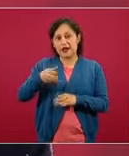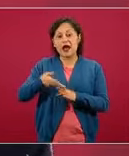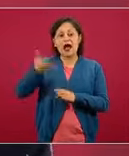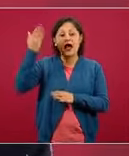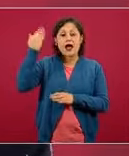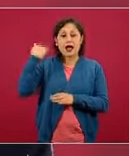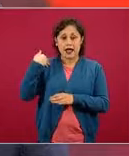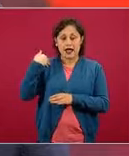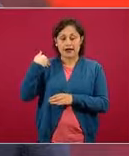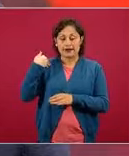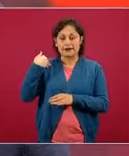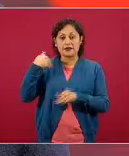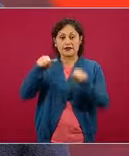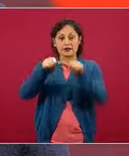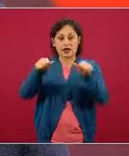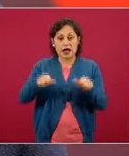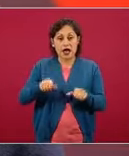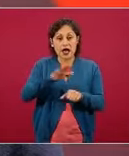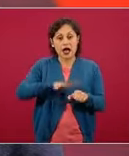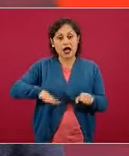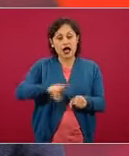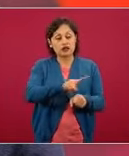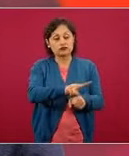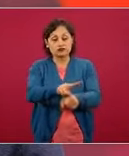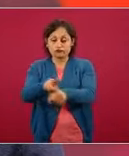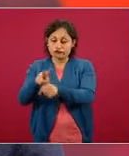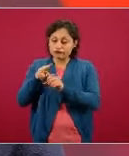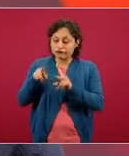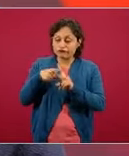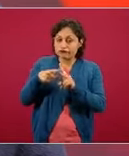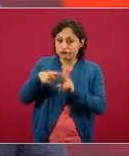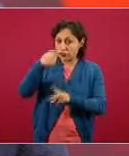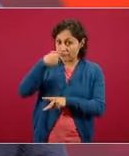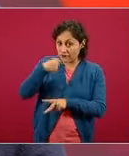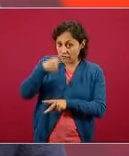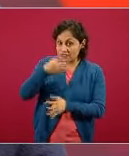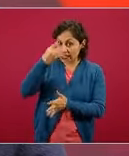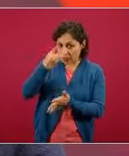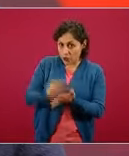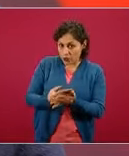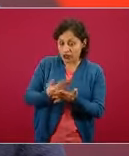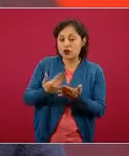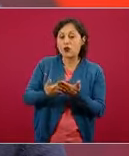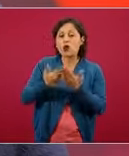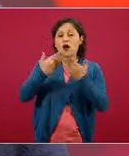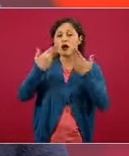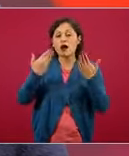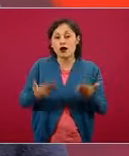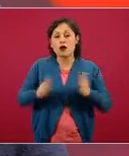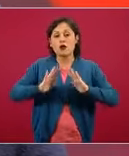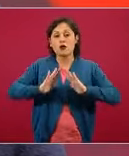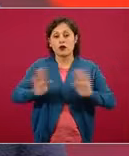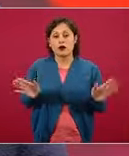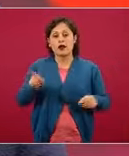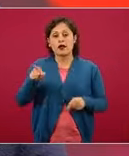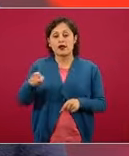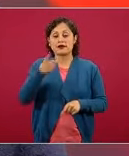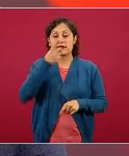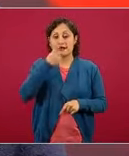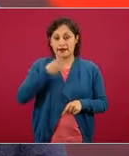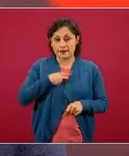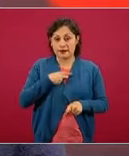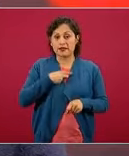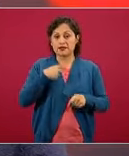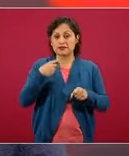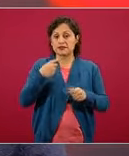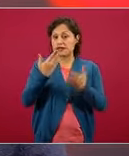unidades que solamente se dedicaban a la vigilancia centinela de influenza, los resultados que salen negativos a